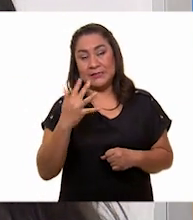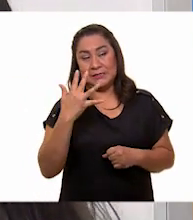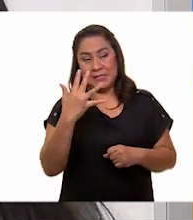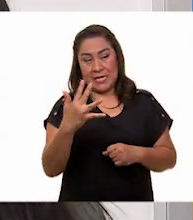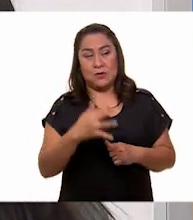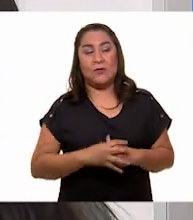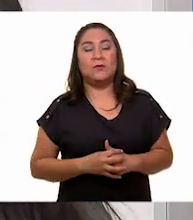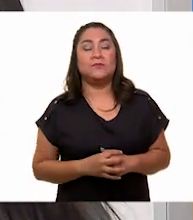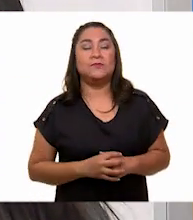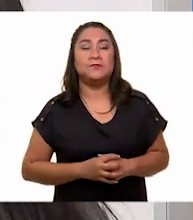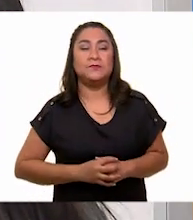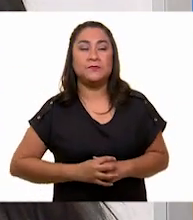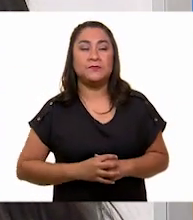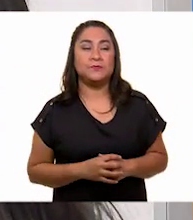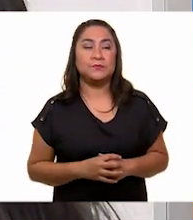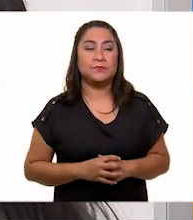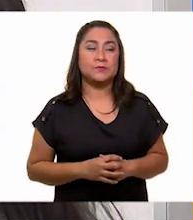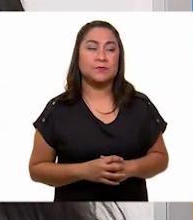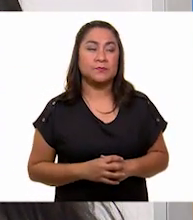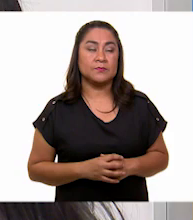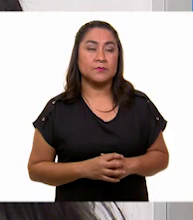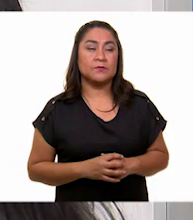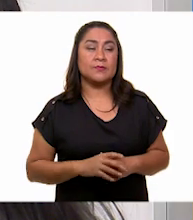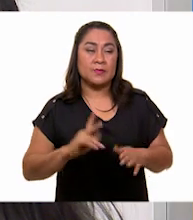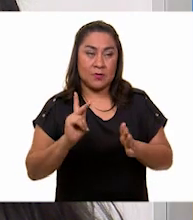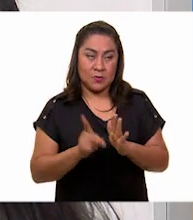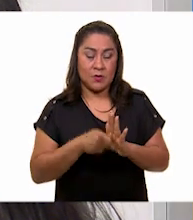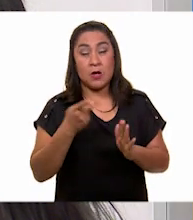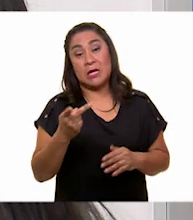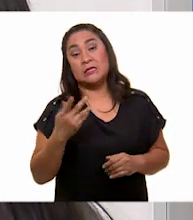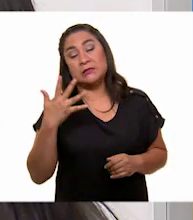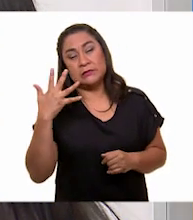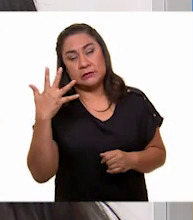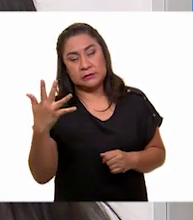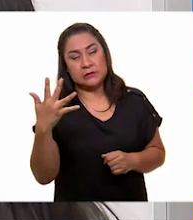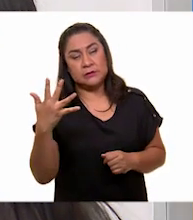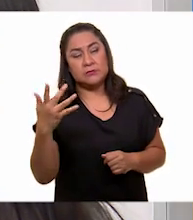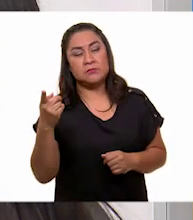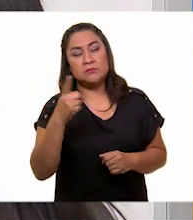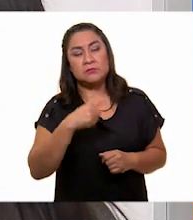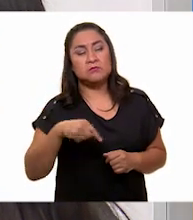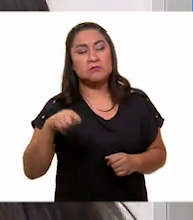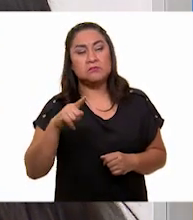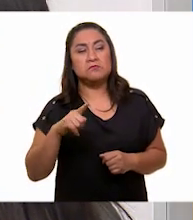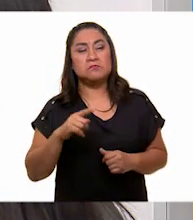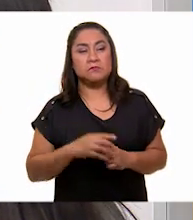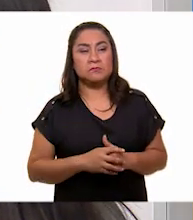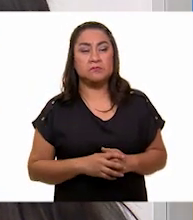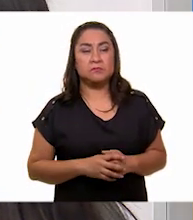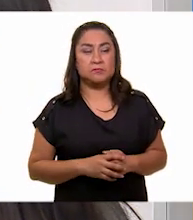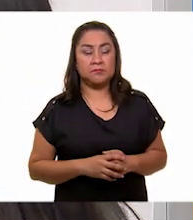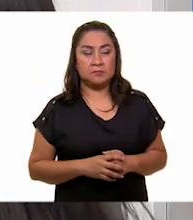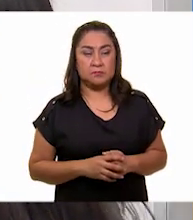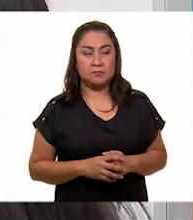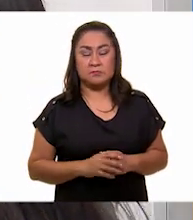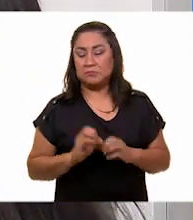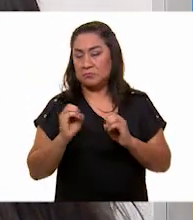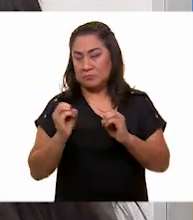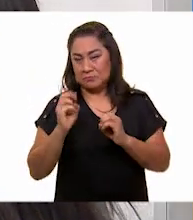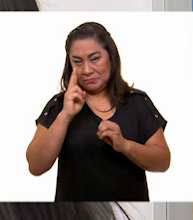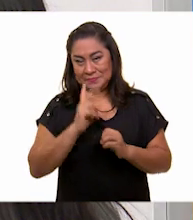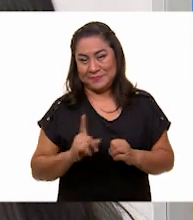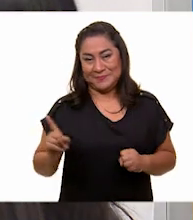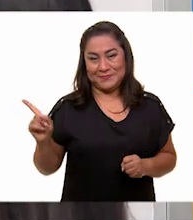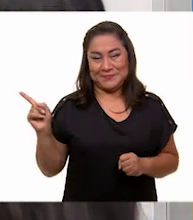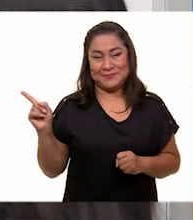Aquí ponemos nuestro punto y entonces ponemos que hay 5, queda de residuo 0, bajamos el este, también lo tenemos